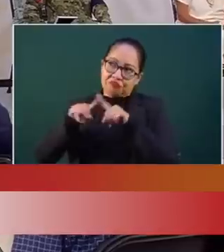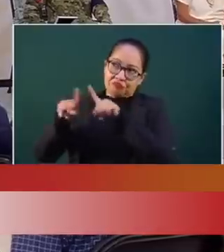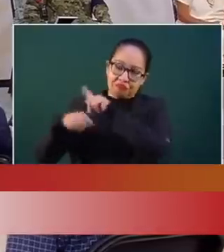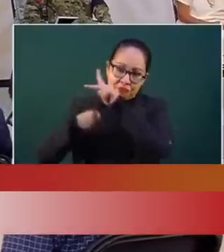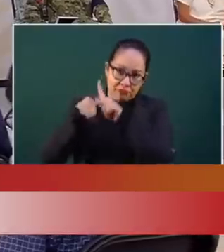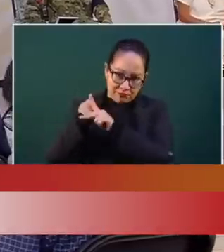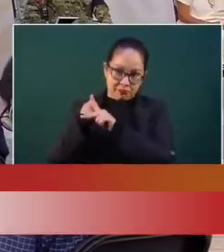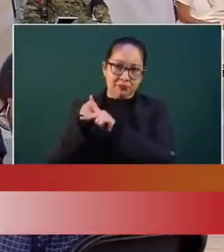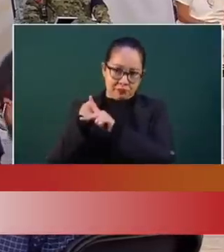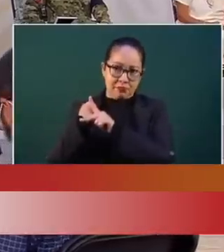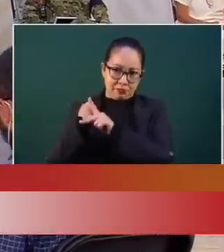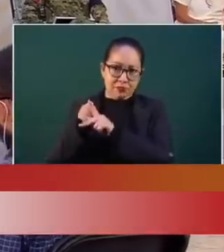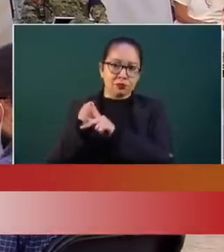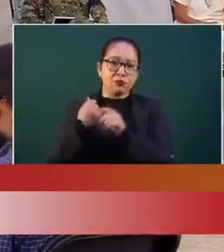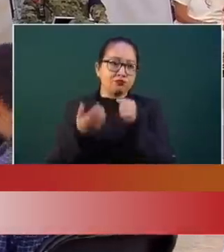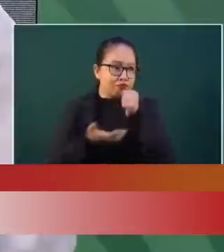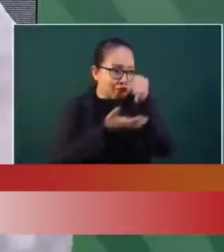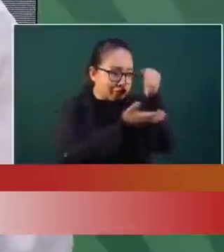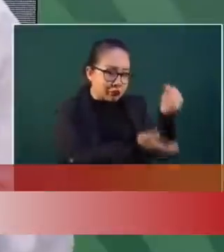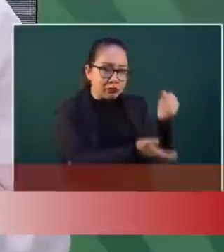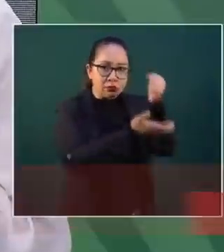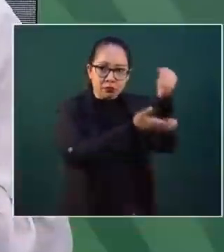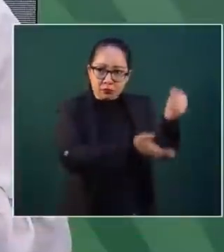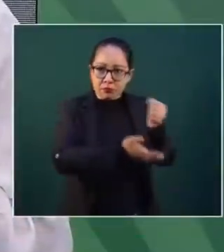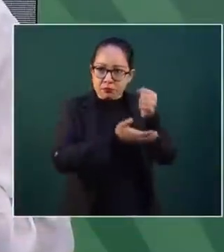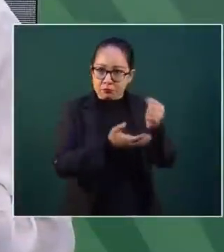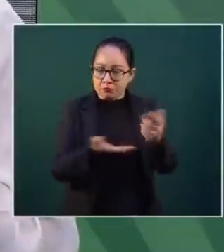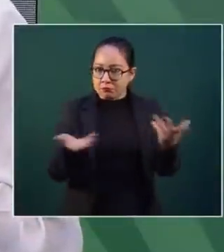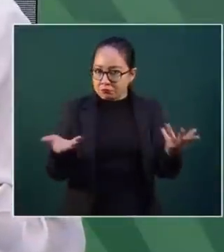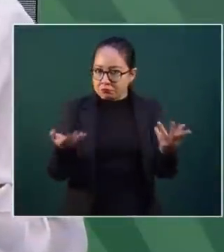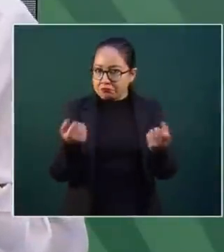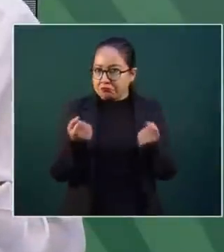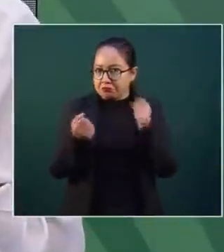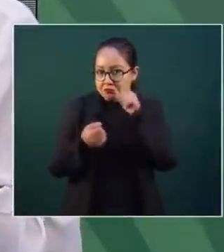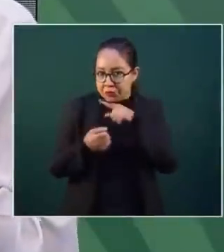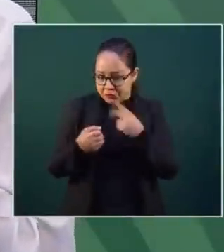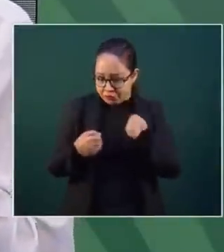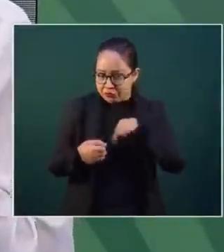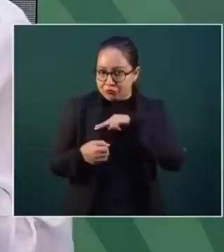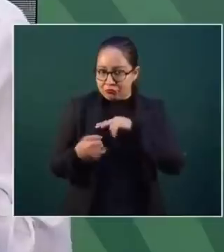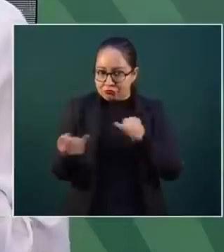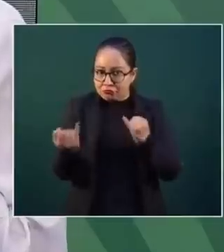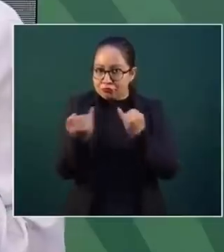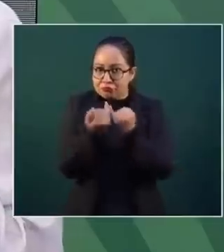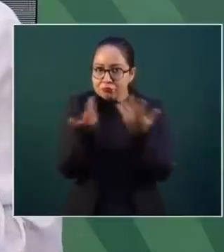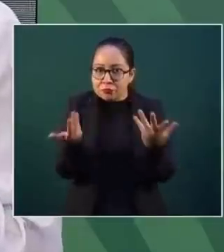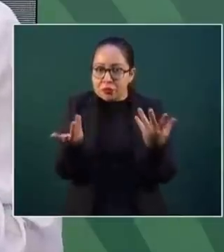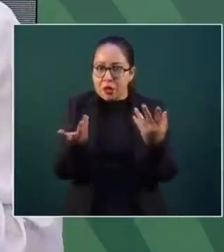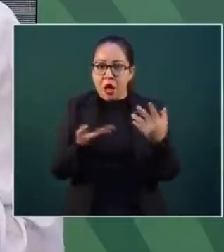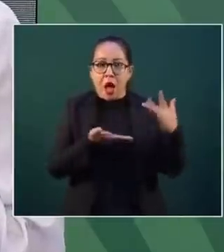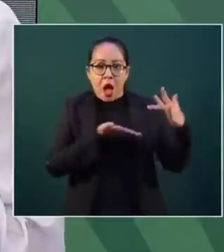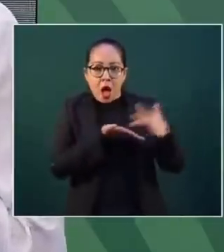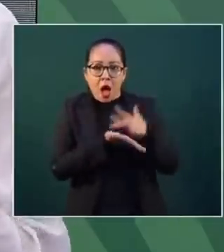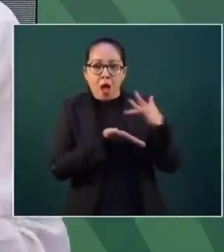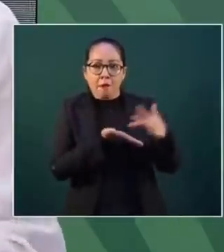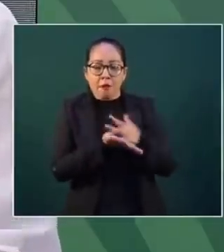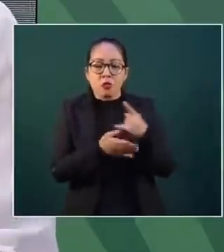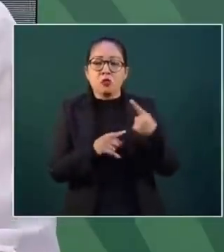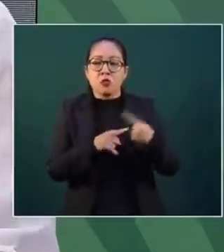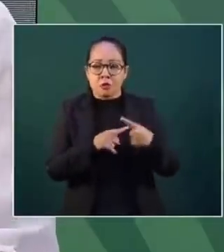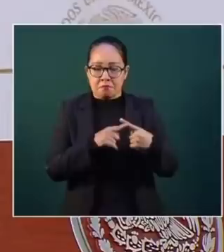mundo como nosotros recibimos apoyo de nuestros paisanos